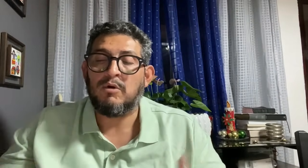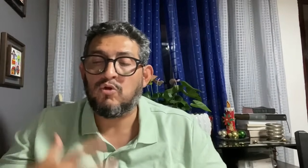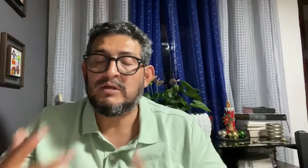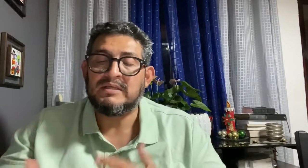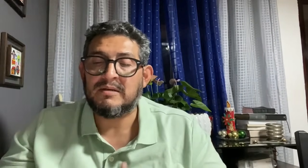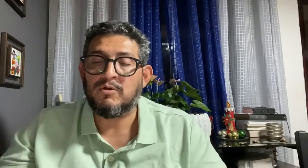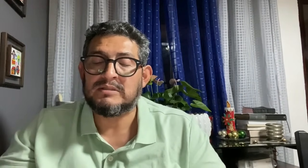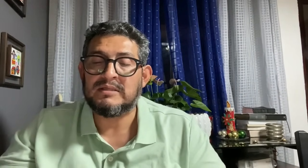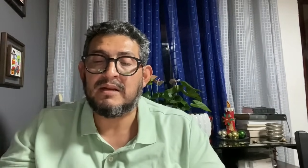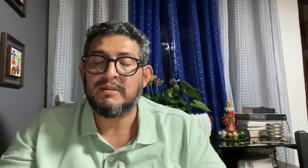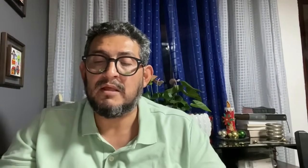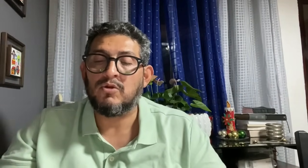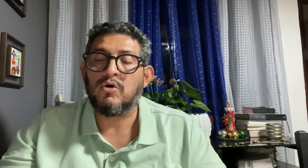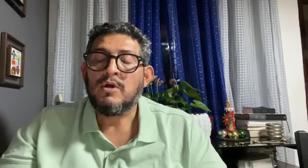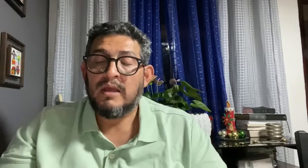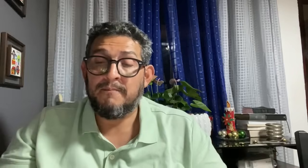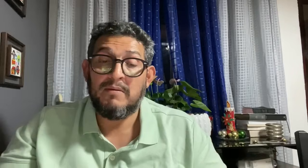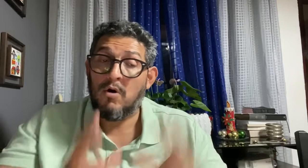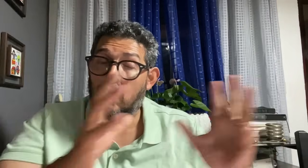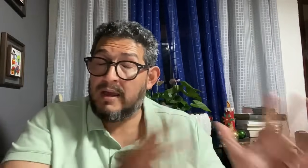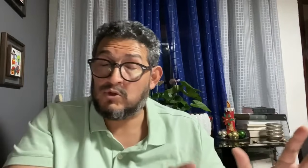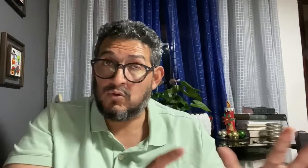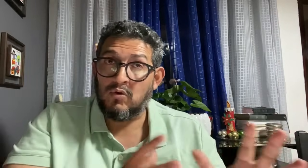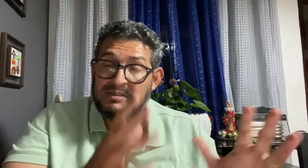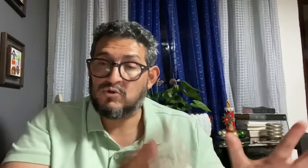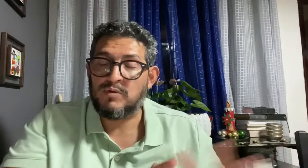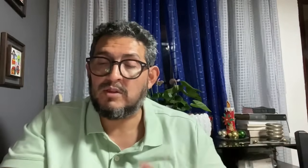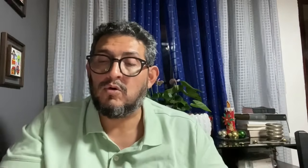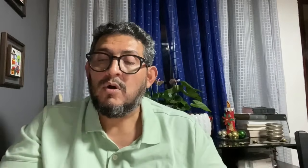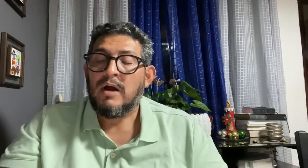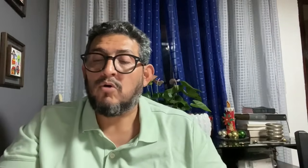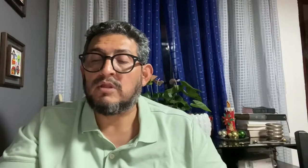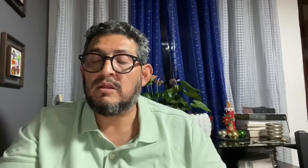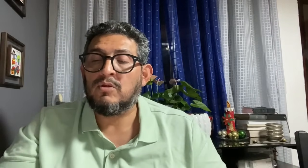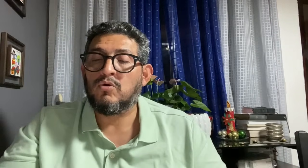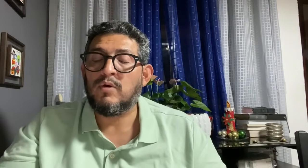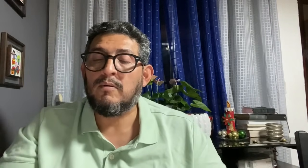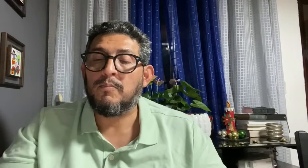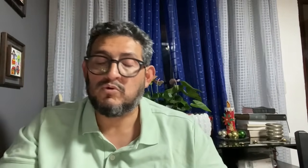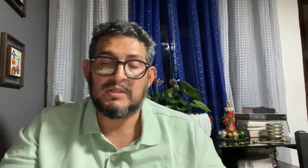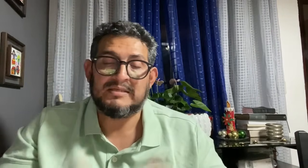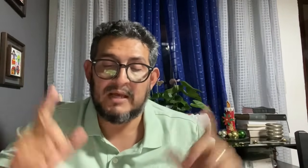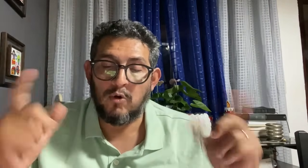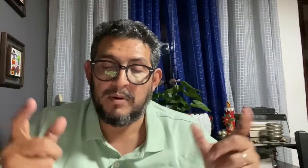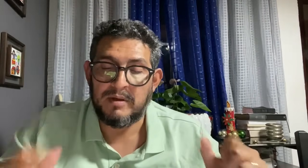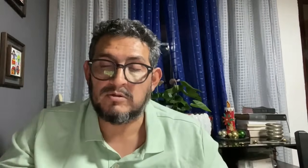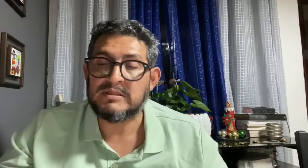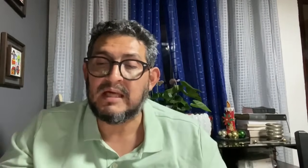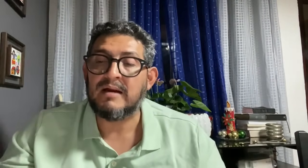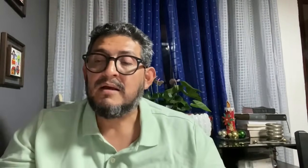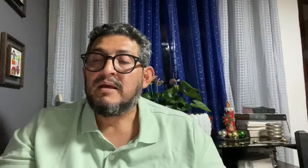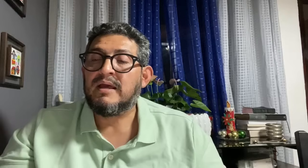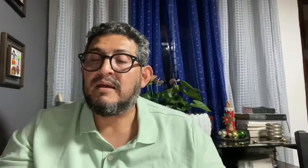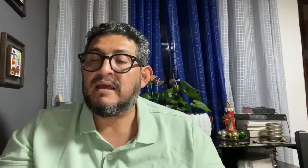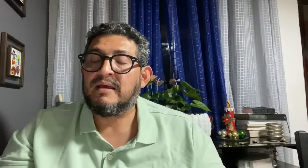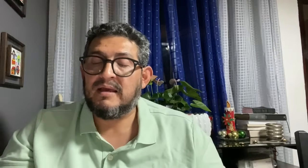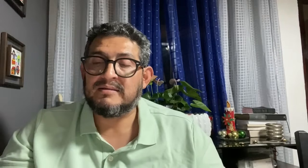para que cuando este servidor esté transmitiendo en vivo o esté subiendo contenido nuevo, pues ustedes sean los primeros